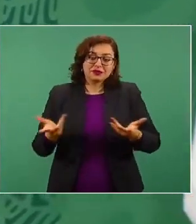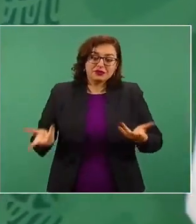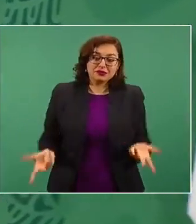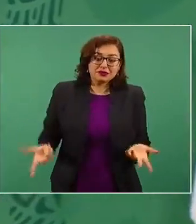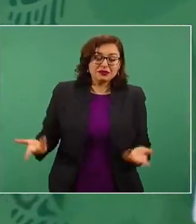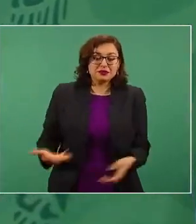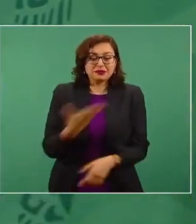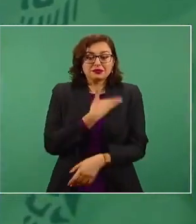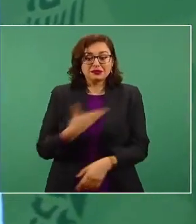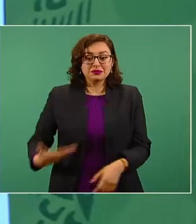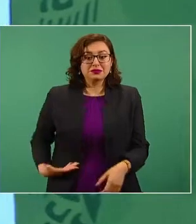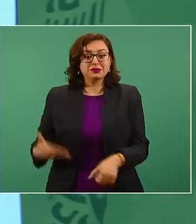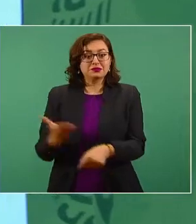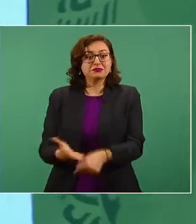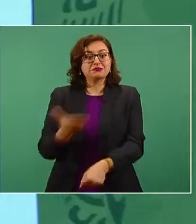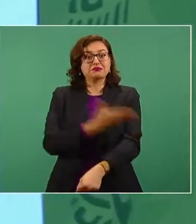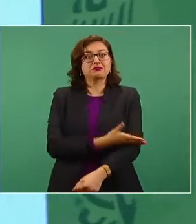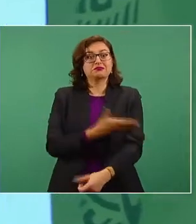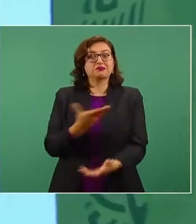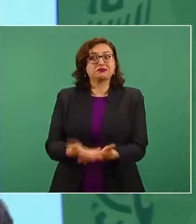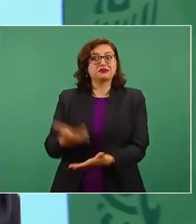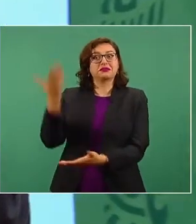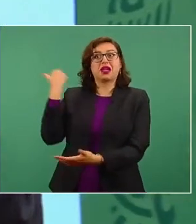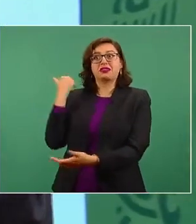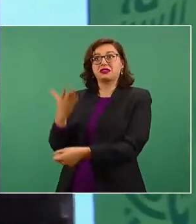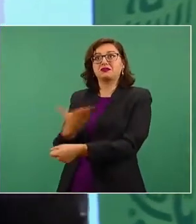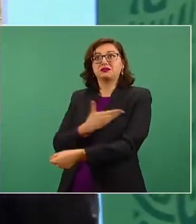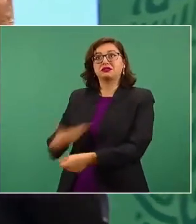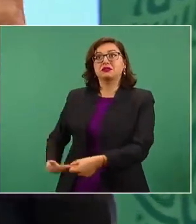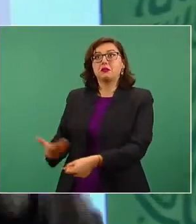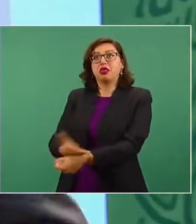presidente Madero fue